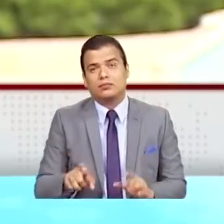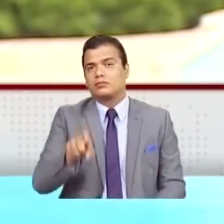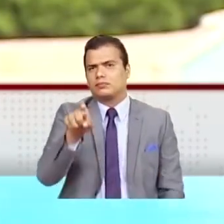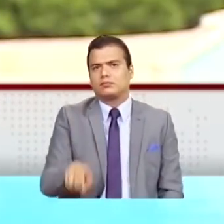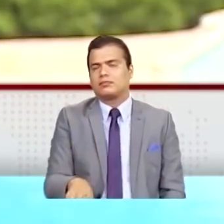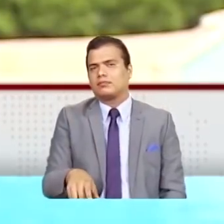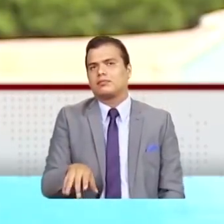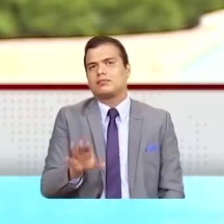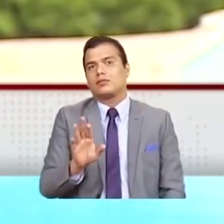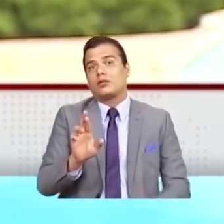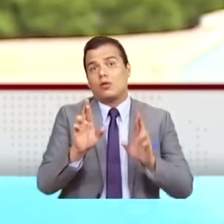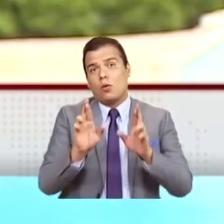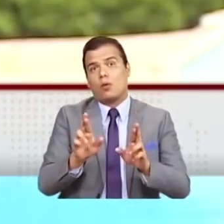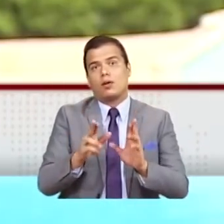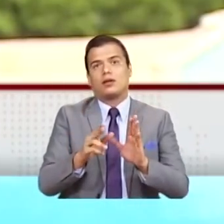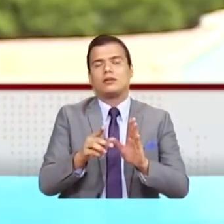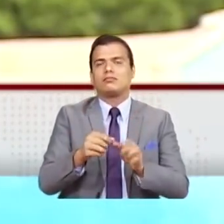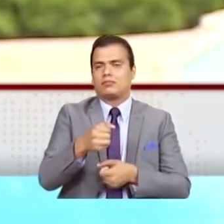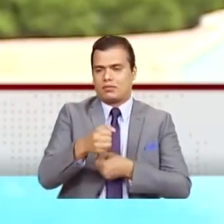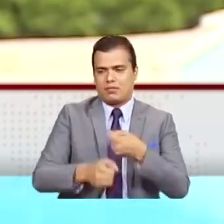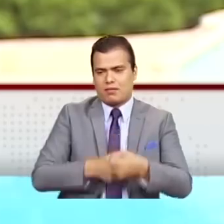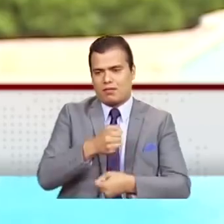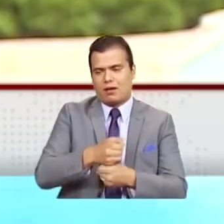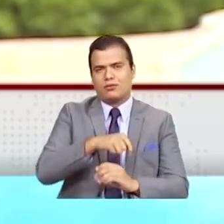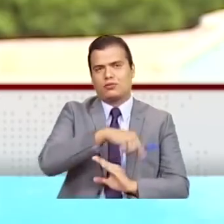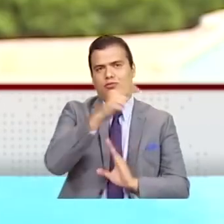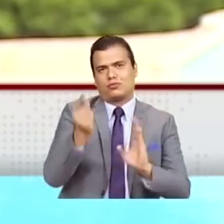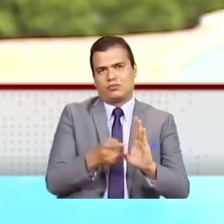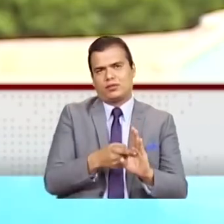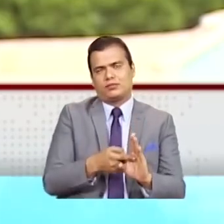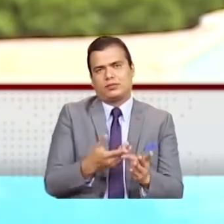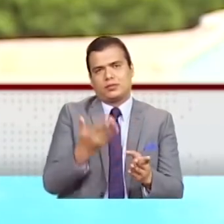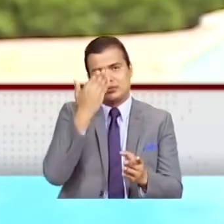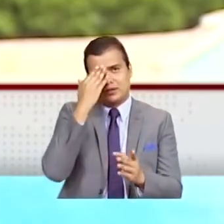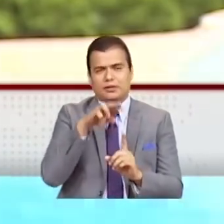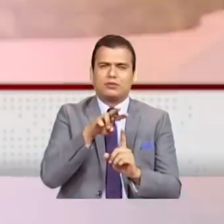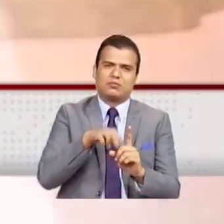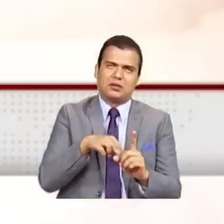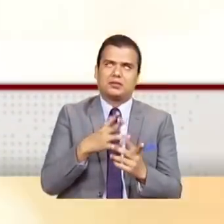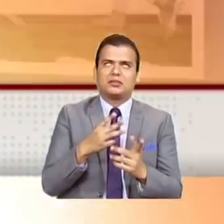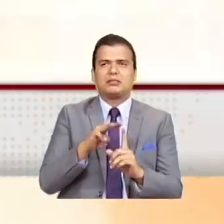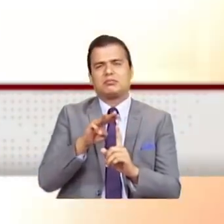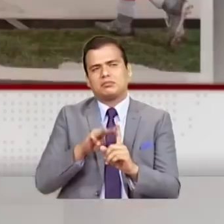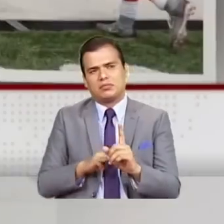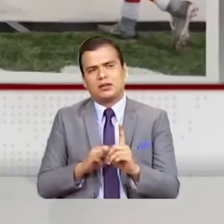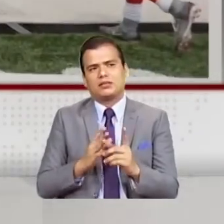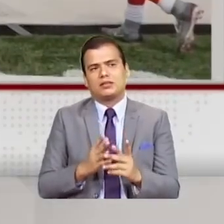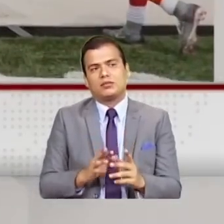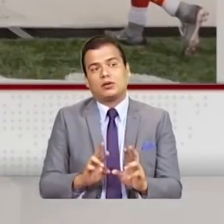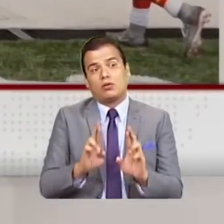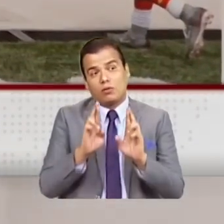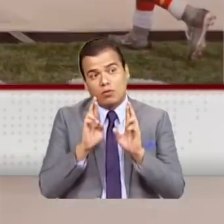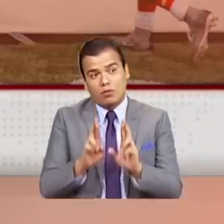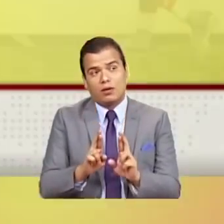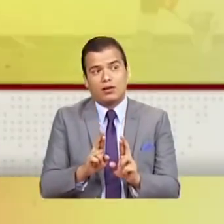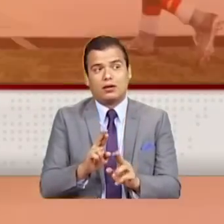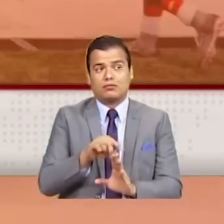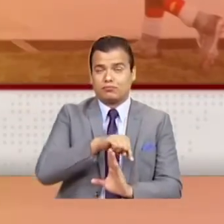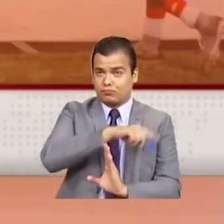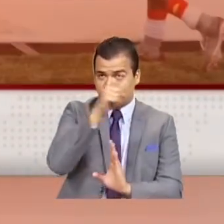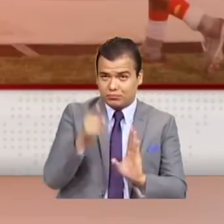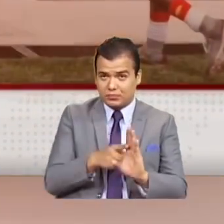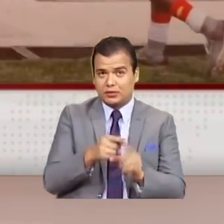necesitaríamos que fuera todo el año, porque pues como ustedes lo saben solamente son 2 meses, 3 meses, pero sí nos gustaría que de pronto